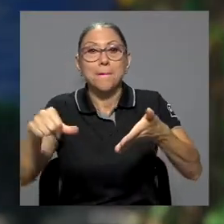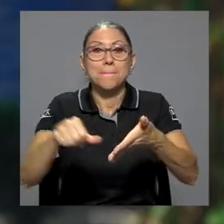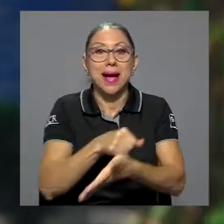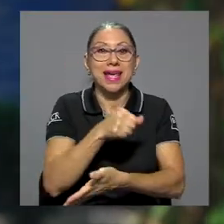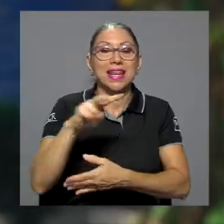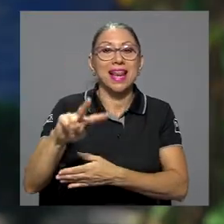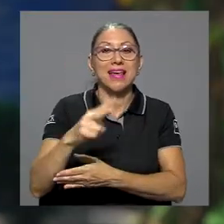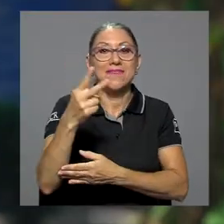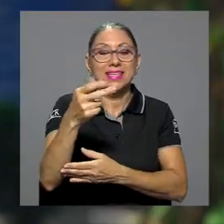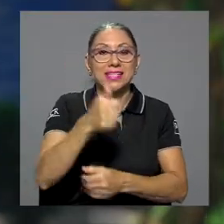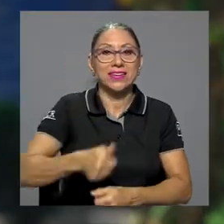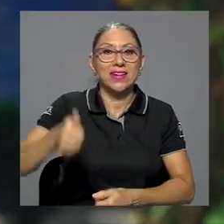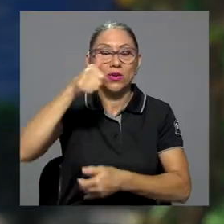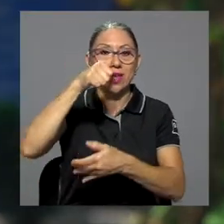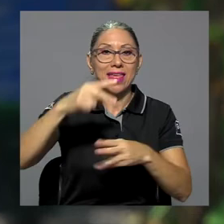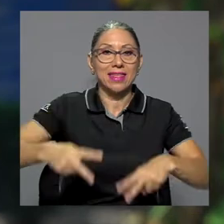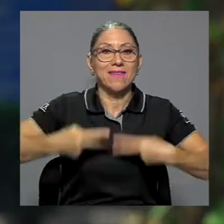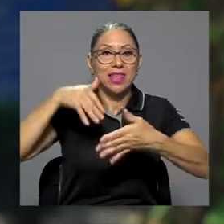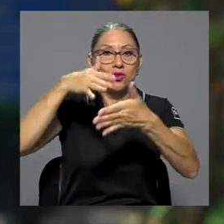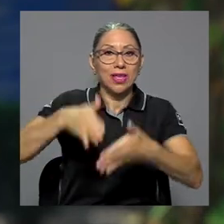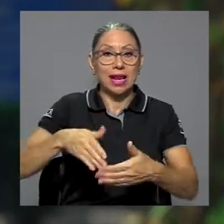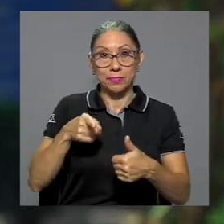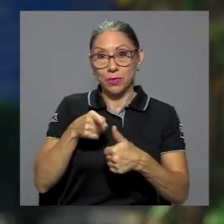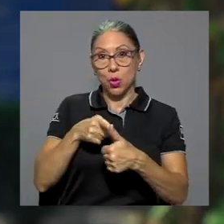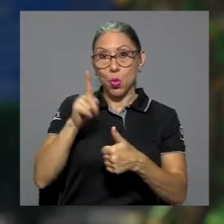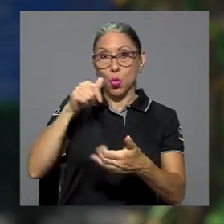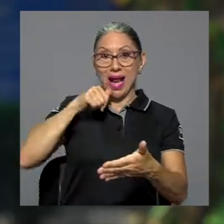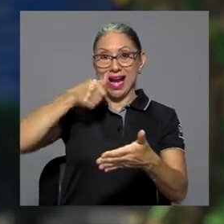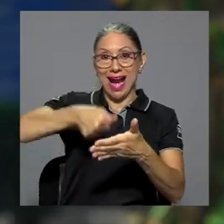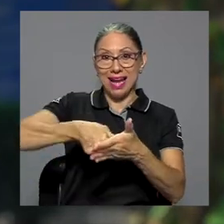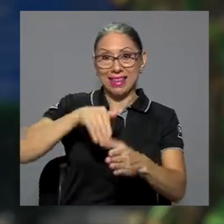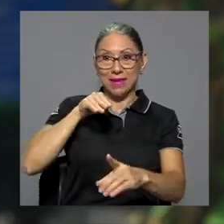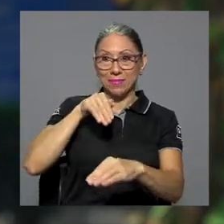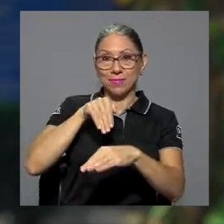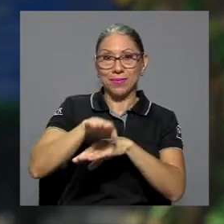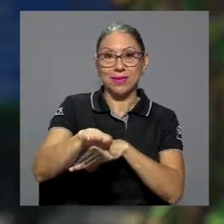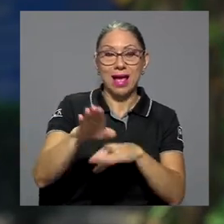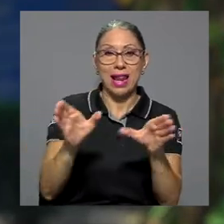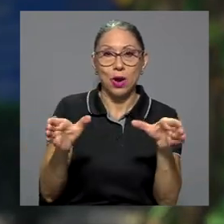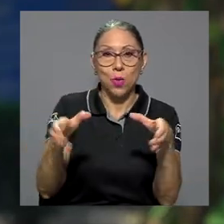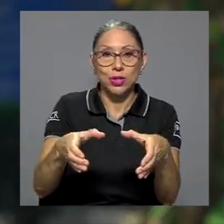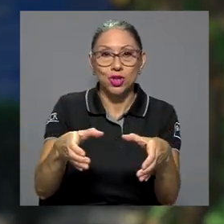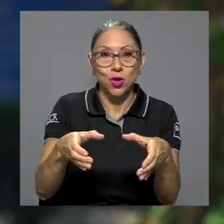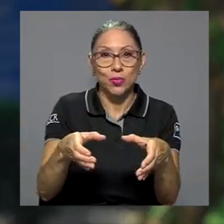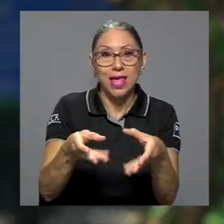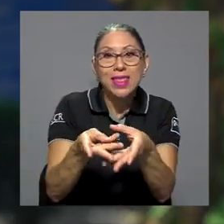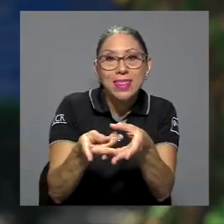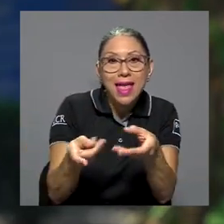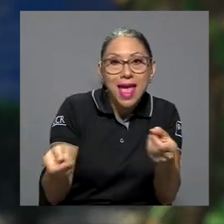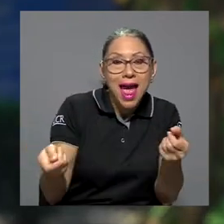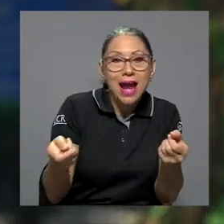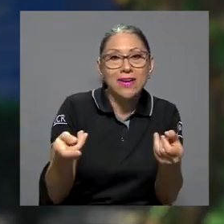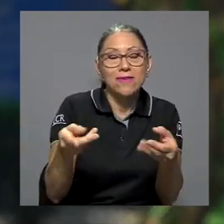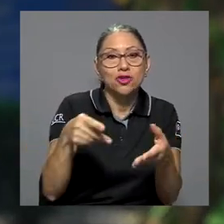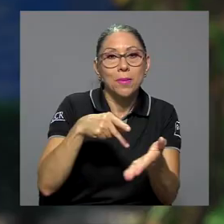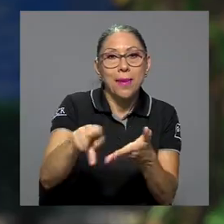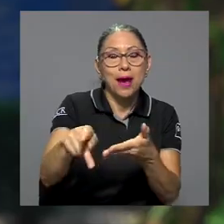página de la Vicerrectoría de Vida Estudiantil. Estos son presentar una carta dirigida a la Comisión de Arreglos de